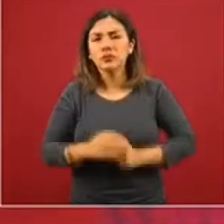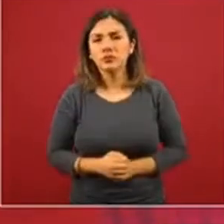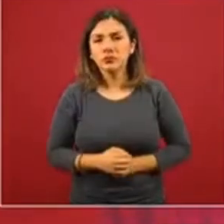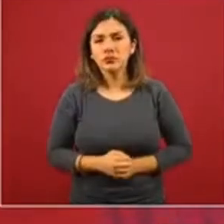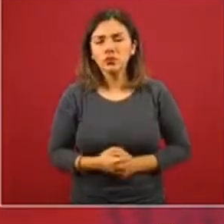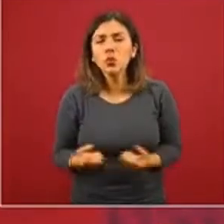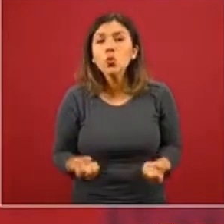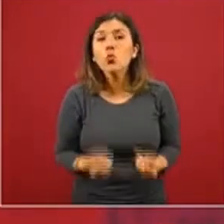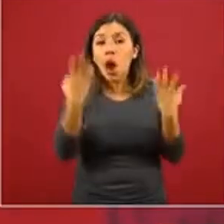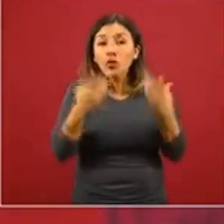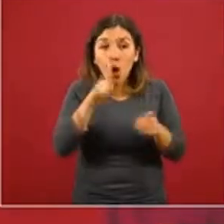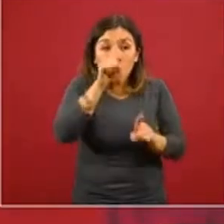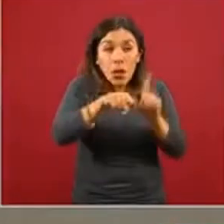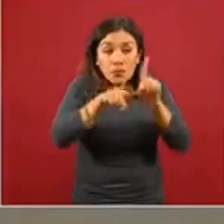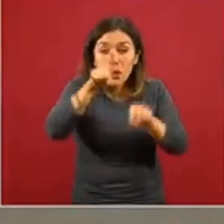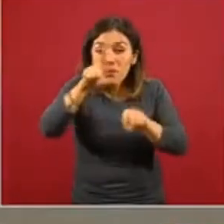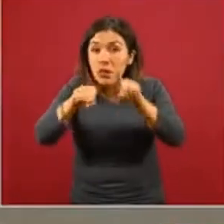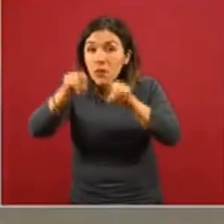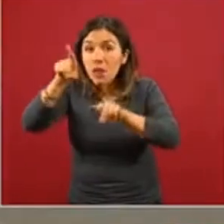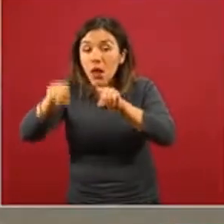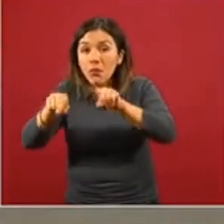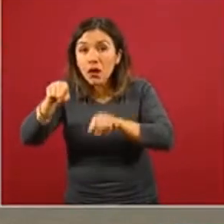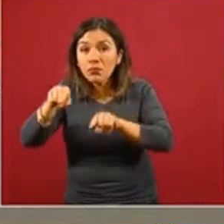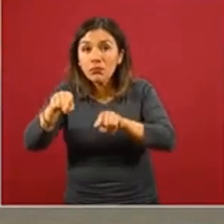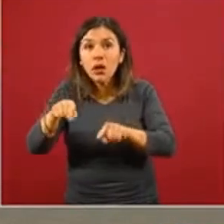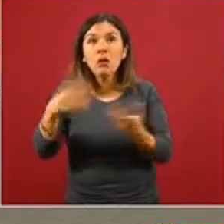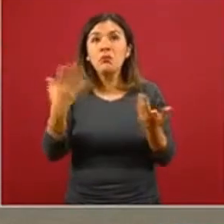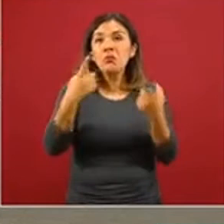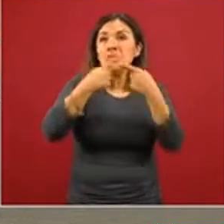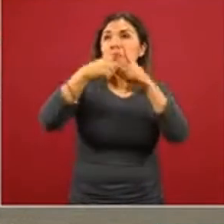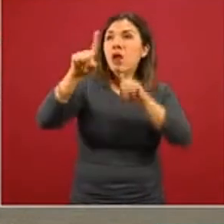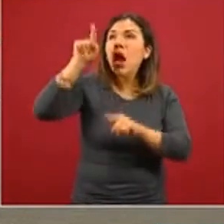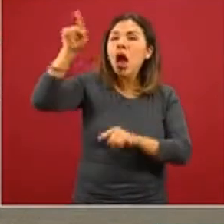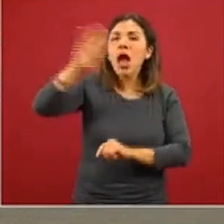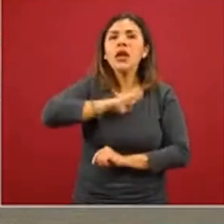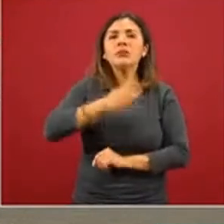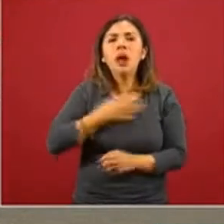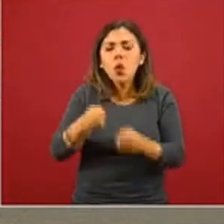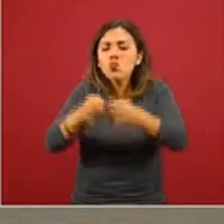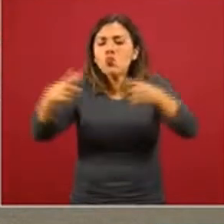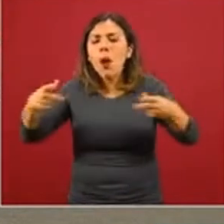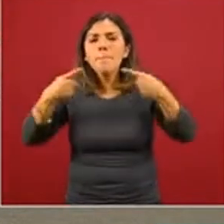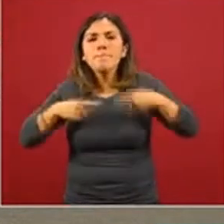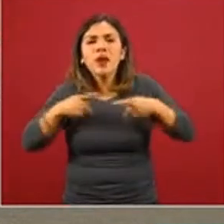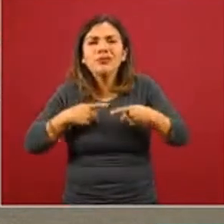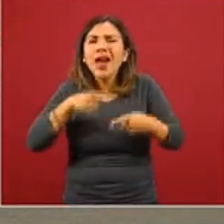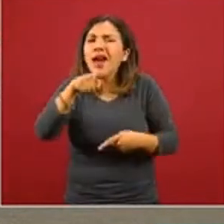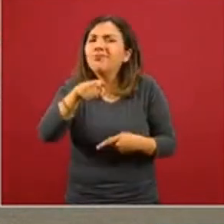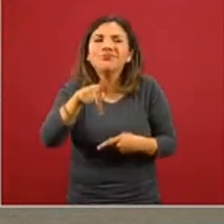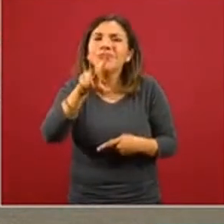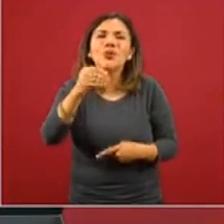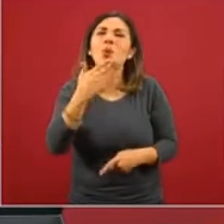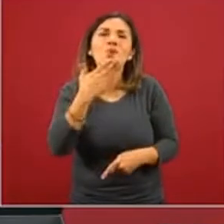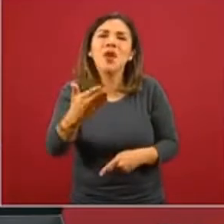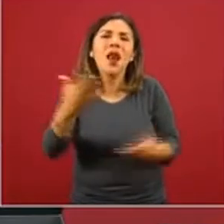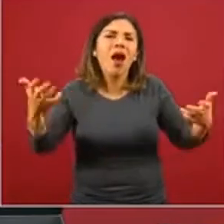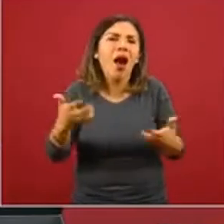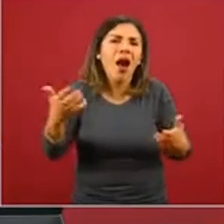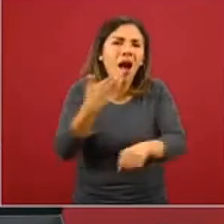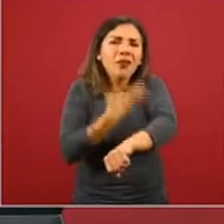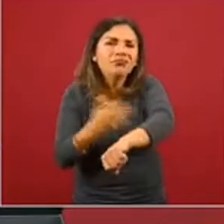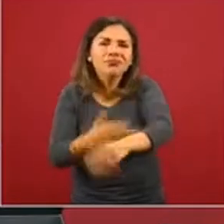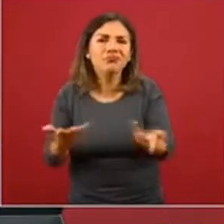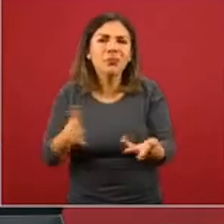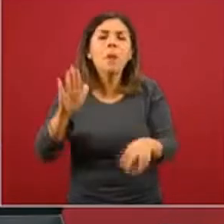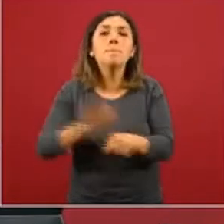contar casos y comparar países con poblaciones diferentes es un error metodológico. ¿Por qué razón?